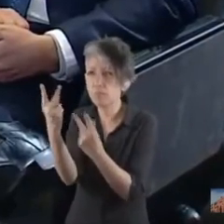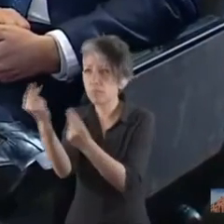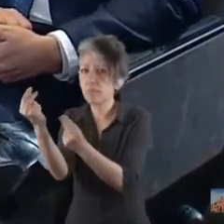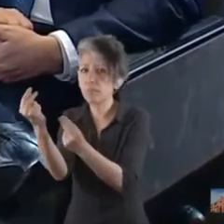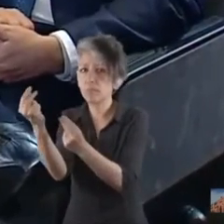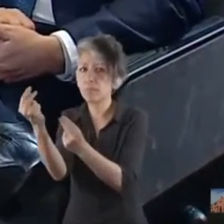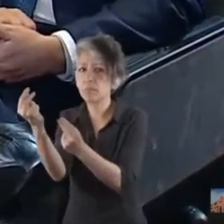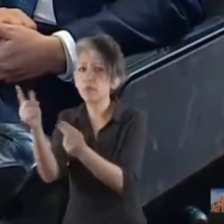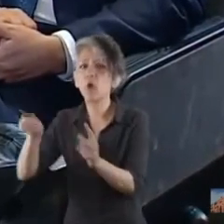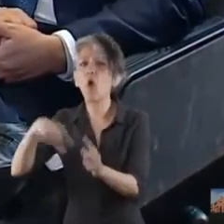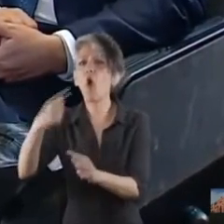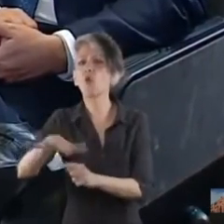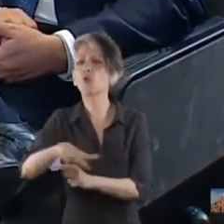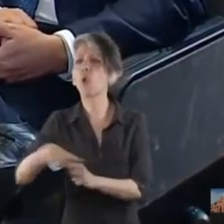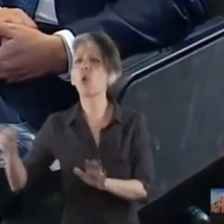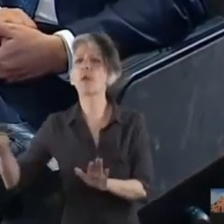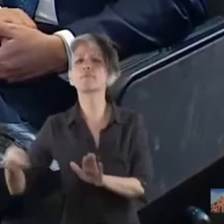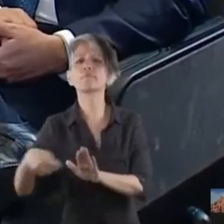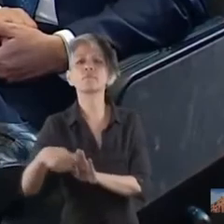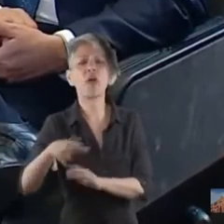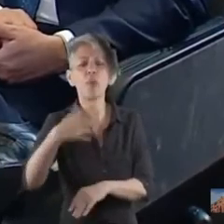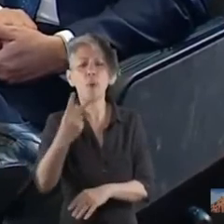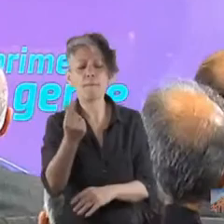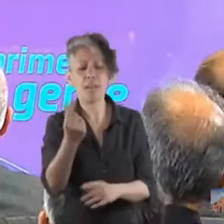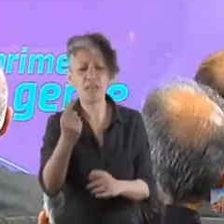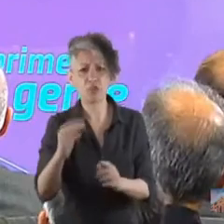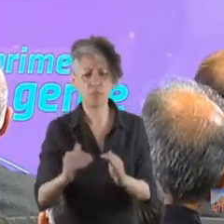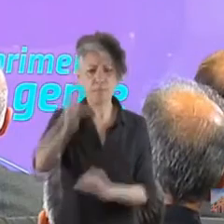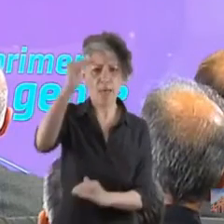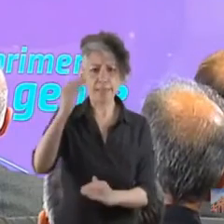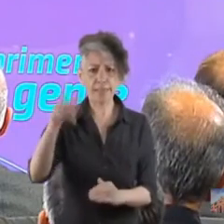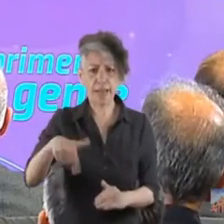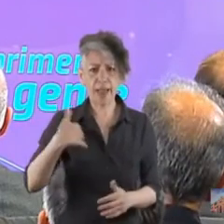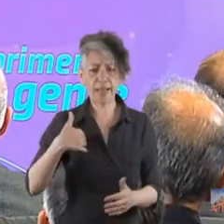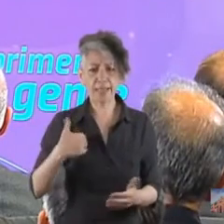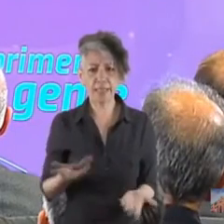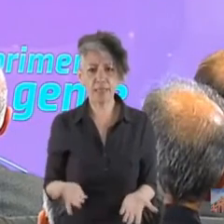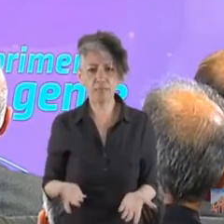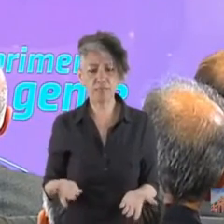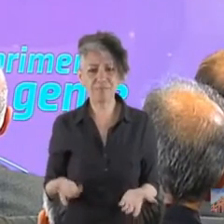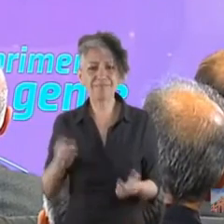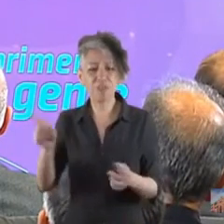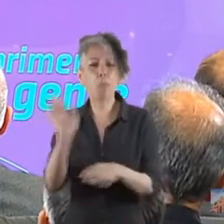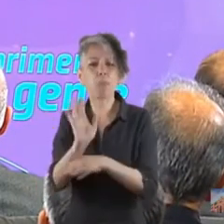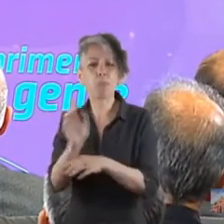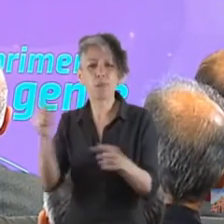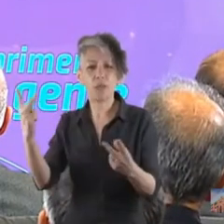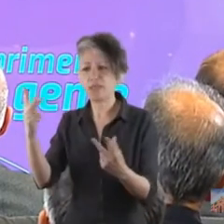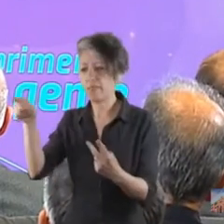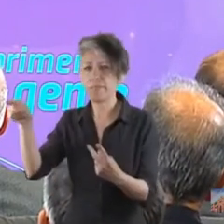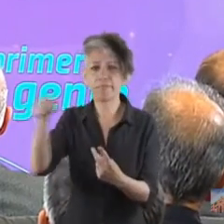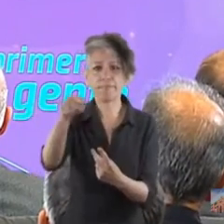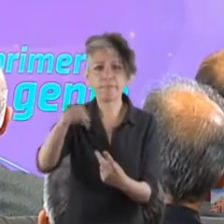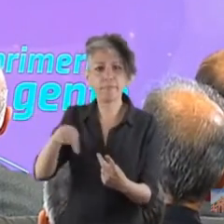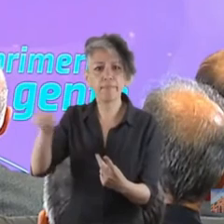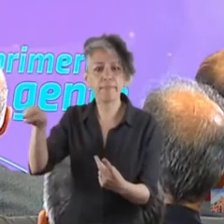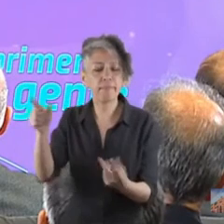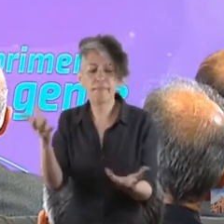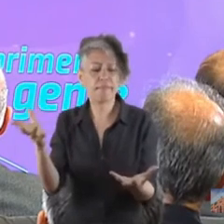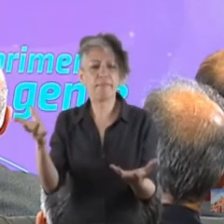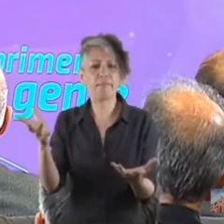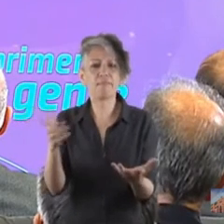destino y lo traían sobrefacturado a la argentina en general la triangulación con empresas de no más de un año de